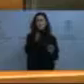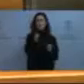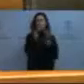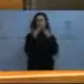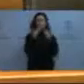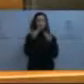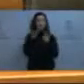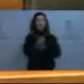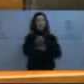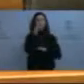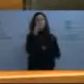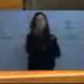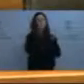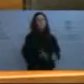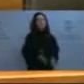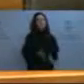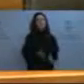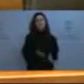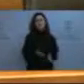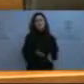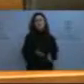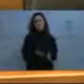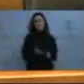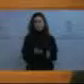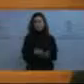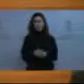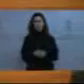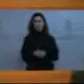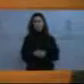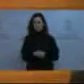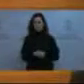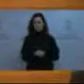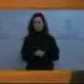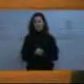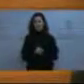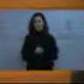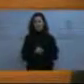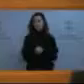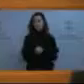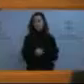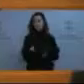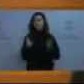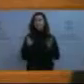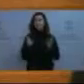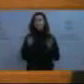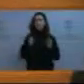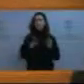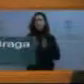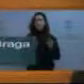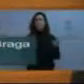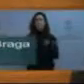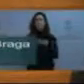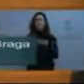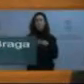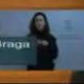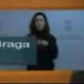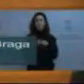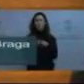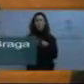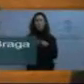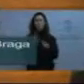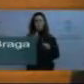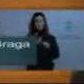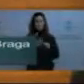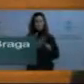Mons tiene la palabra. Sí, señor presidente. Mire, la pregunta formulada por este grupo parlamentario le pedía que